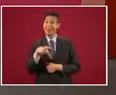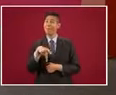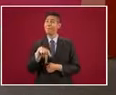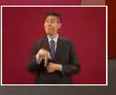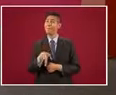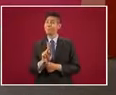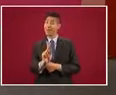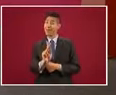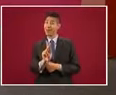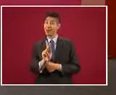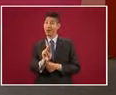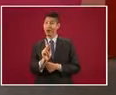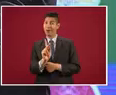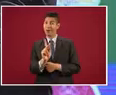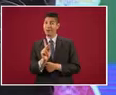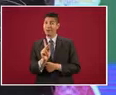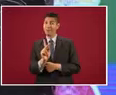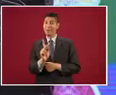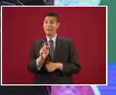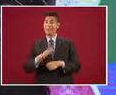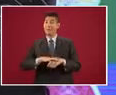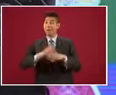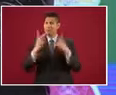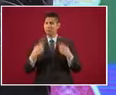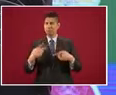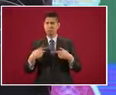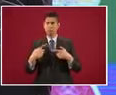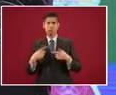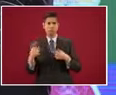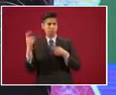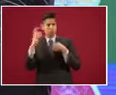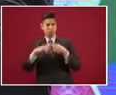queremos que participe más gente y no queremos tener presión